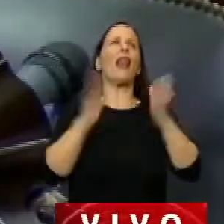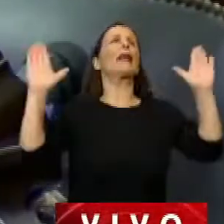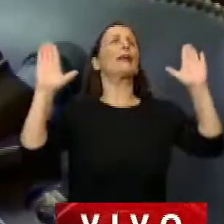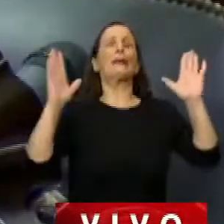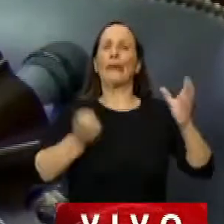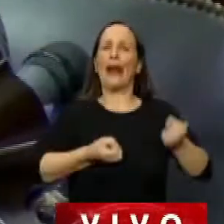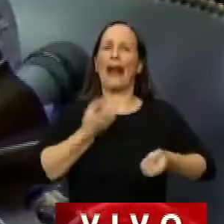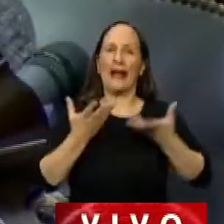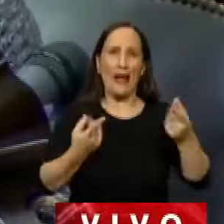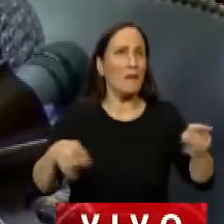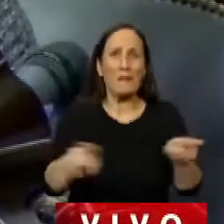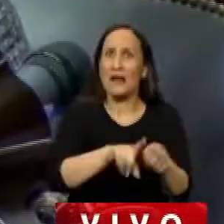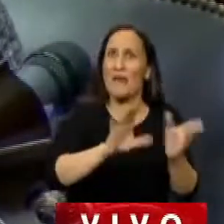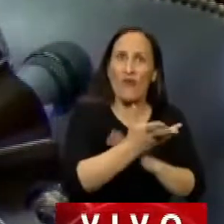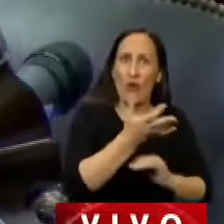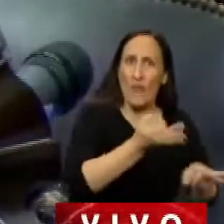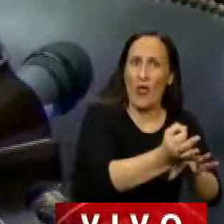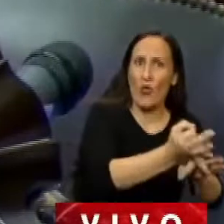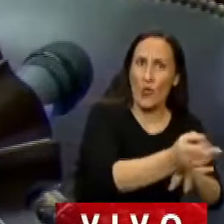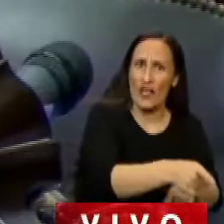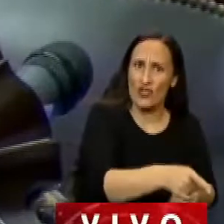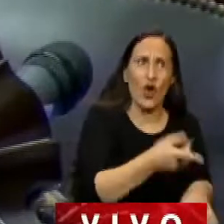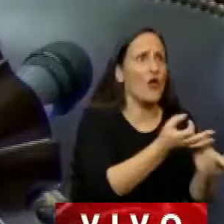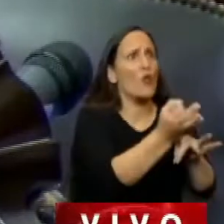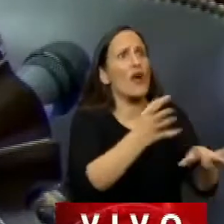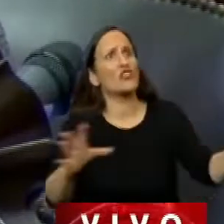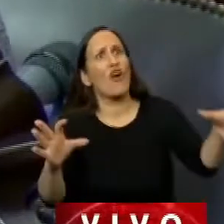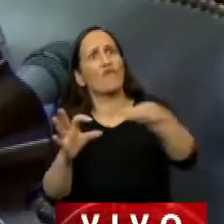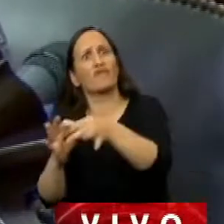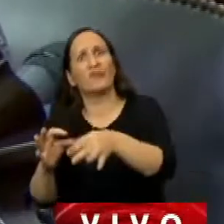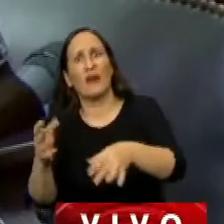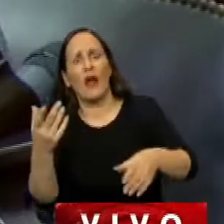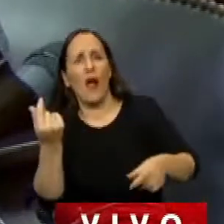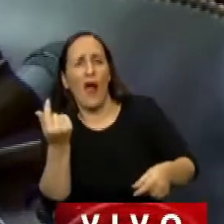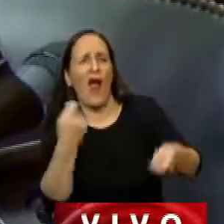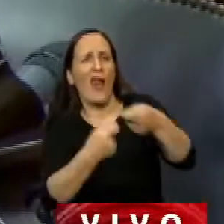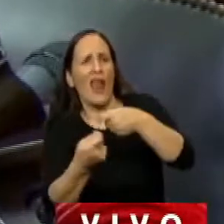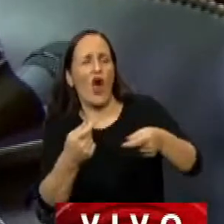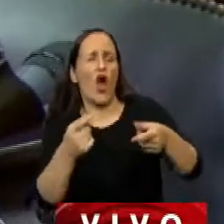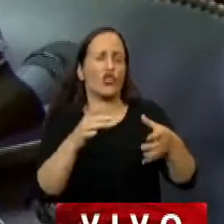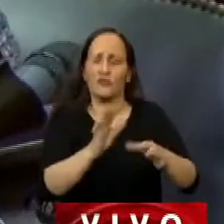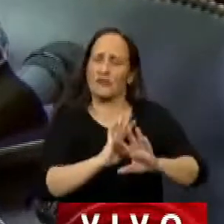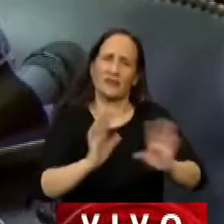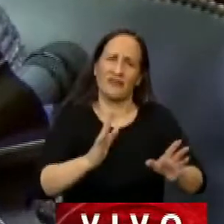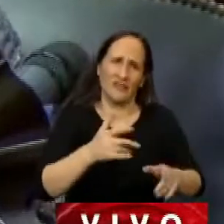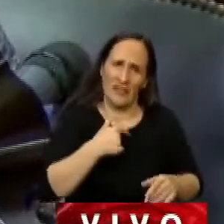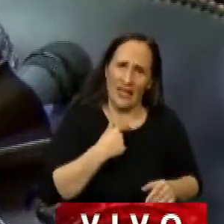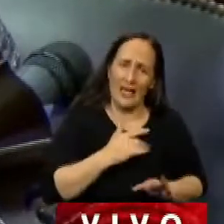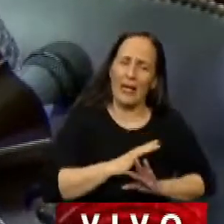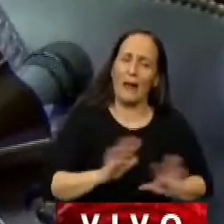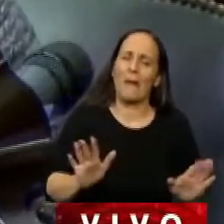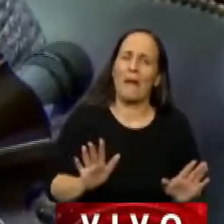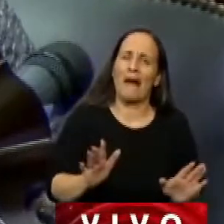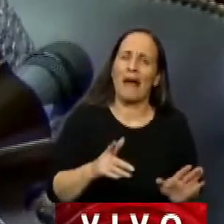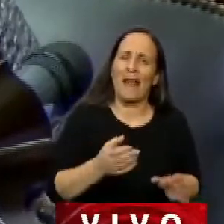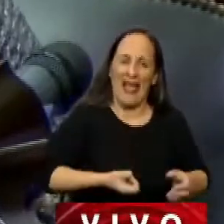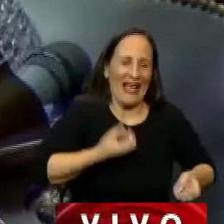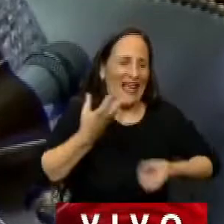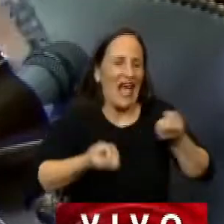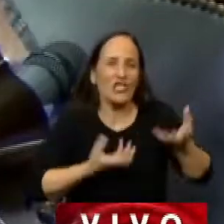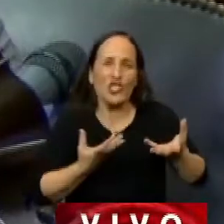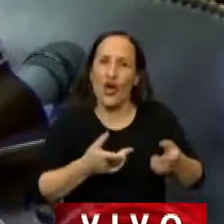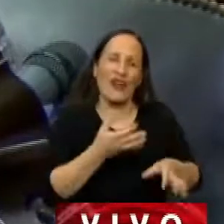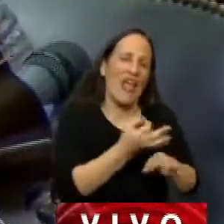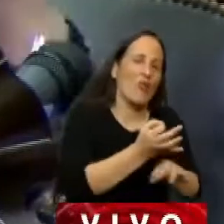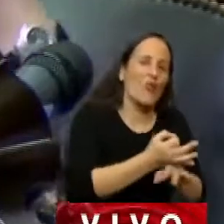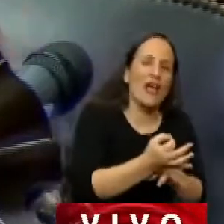que la educación, quieren someter todo a los negocios, en realidad quieren pisotear la capacidad creadora de la